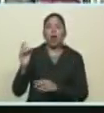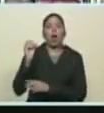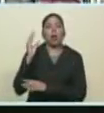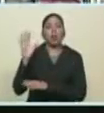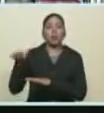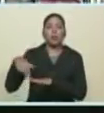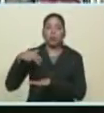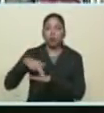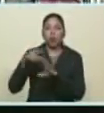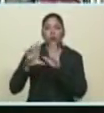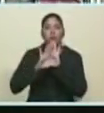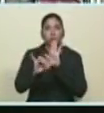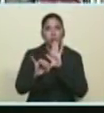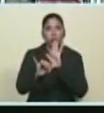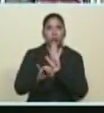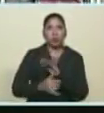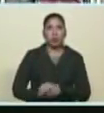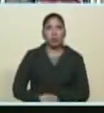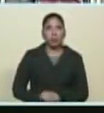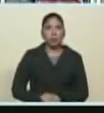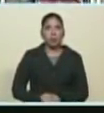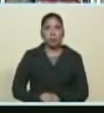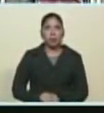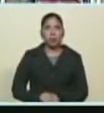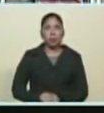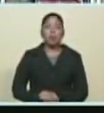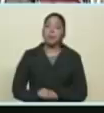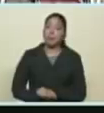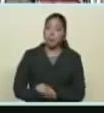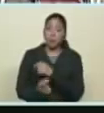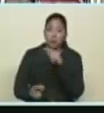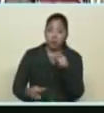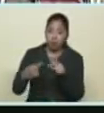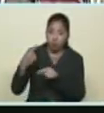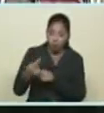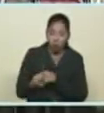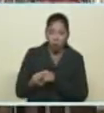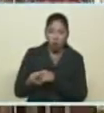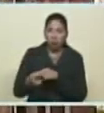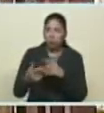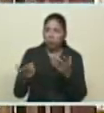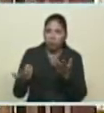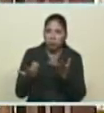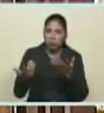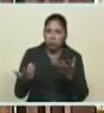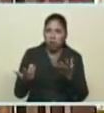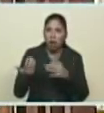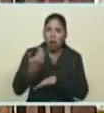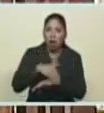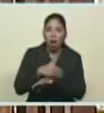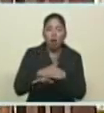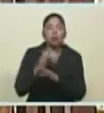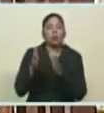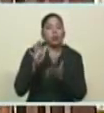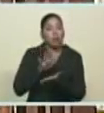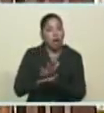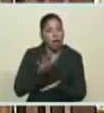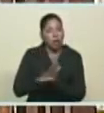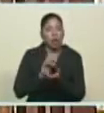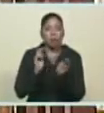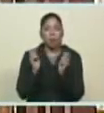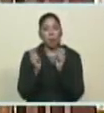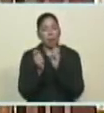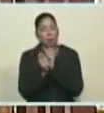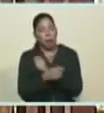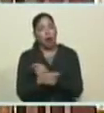Nacional Constituyente, una vez que se instaló la constituyente llegó la paz. Y llegaron las primeras